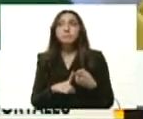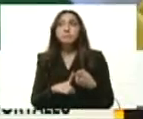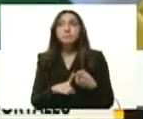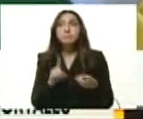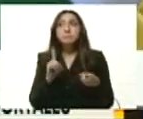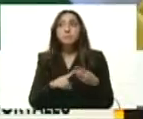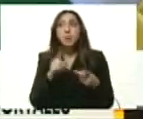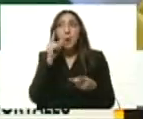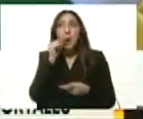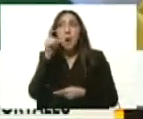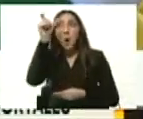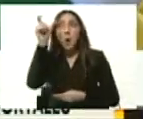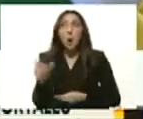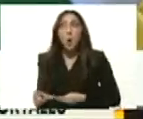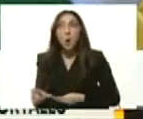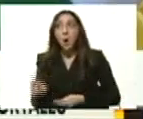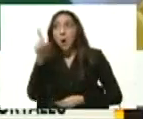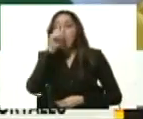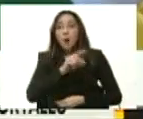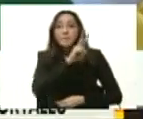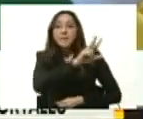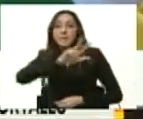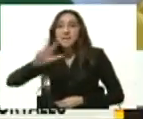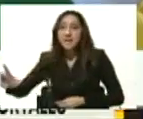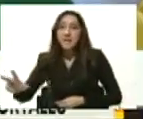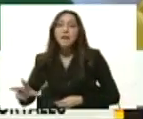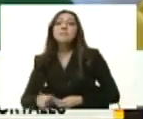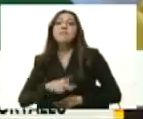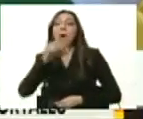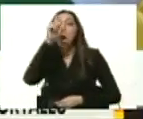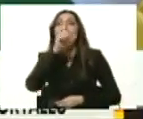Beltrán Paulino Condori Aruni, 23 años.